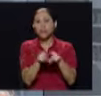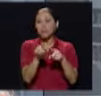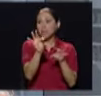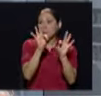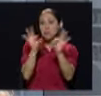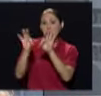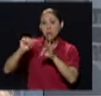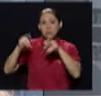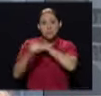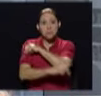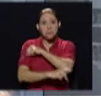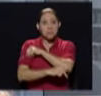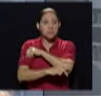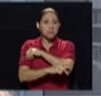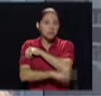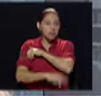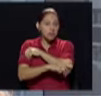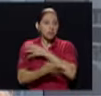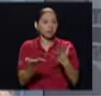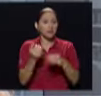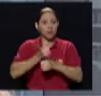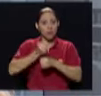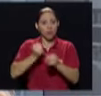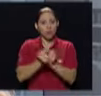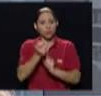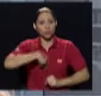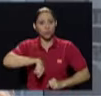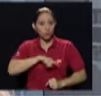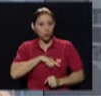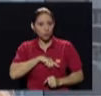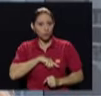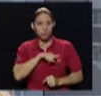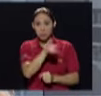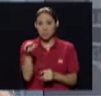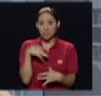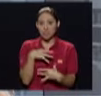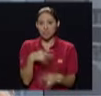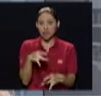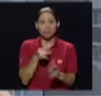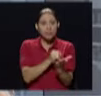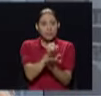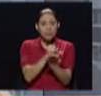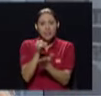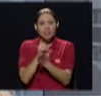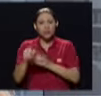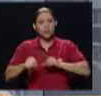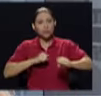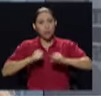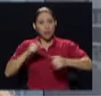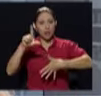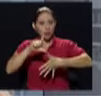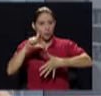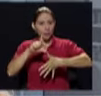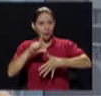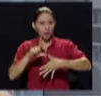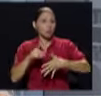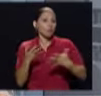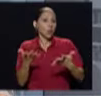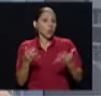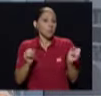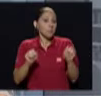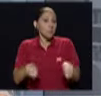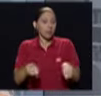otras partes del mundo que han trabajado con nosotros, o que están interesados en la investigación sismológica en Latinoamérica, o que puedan, inclusive,